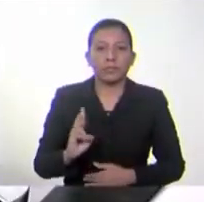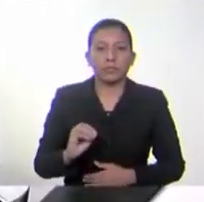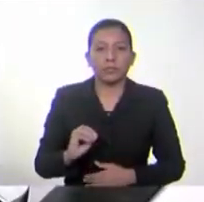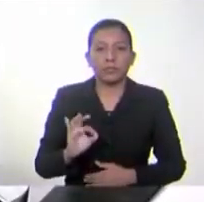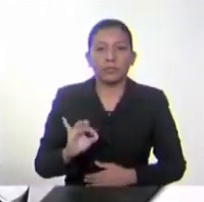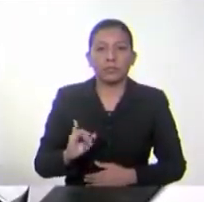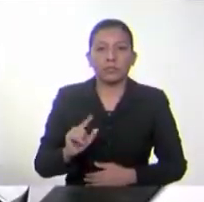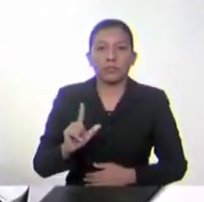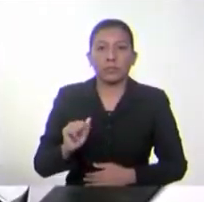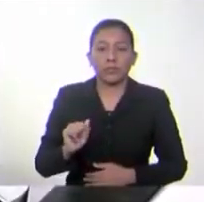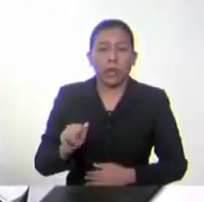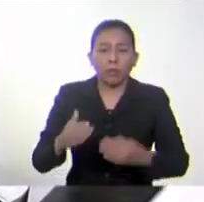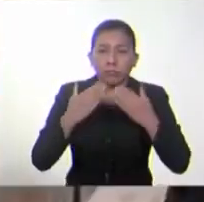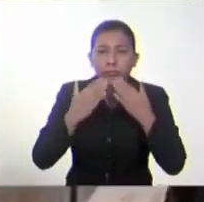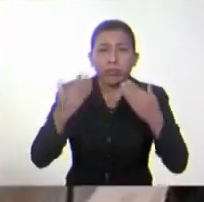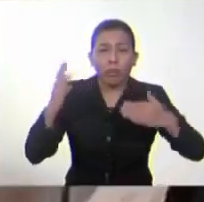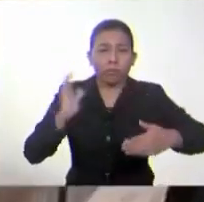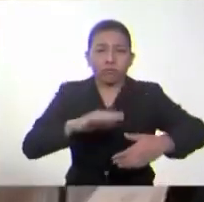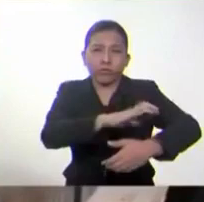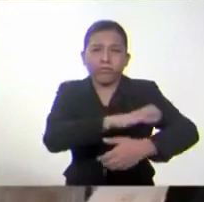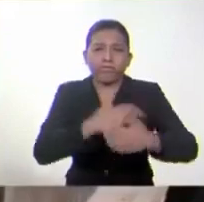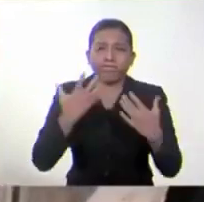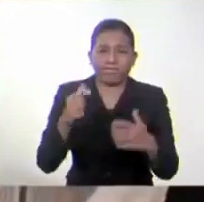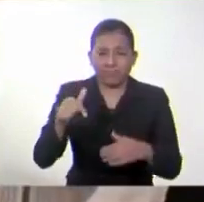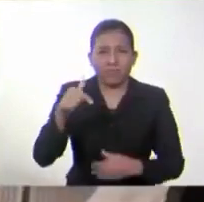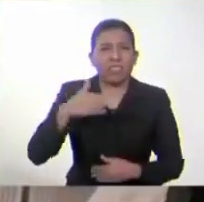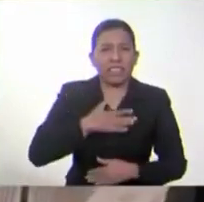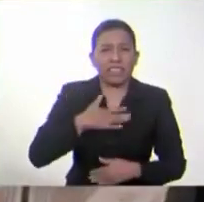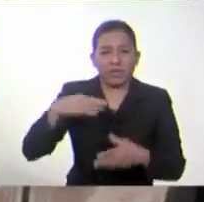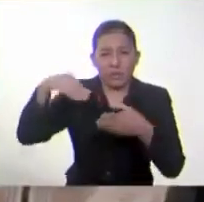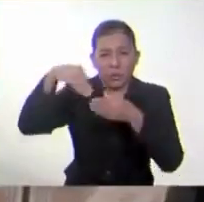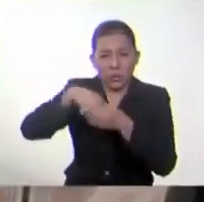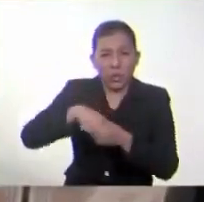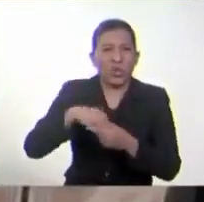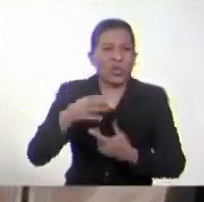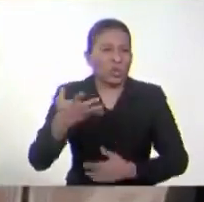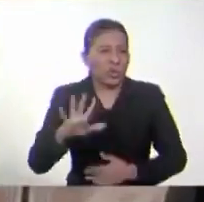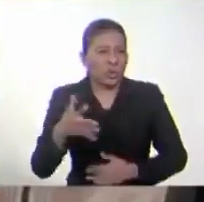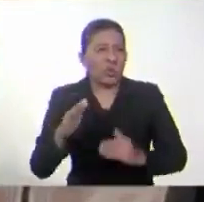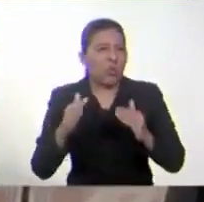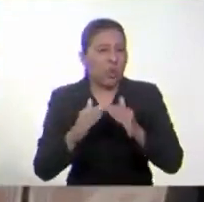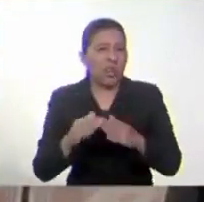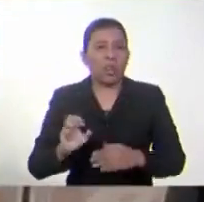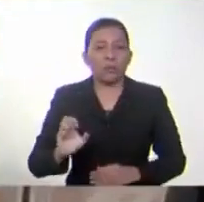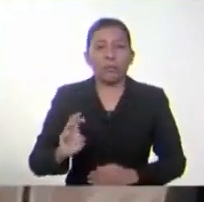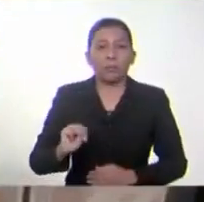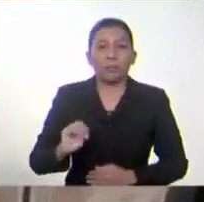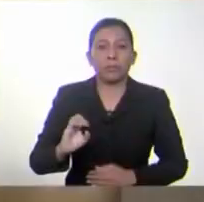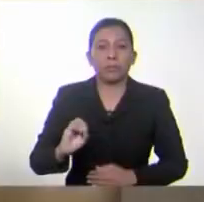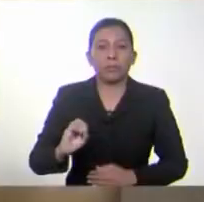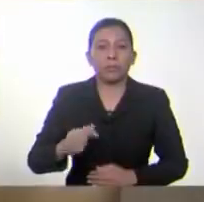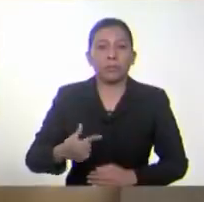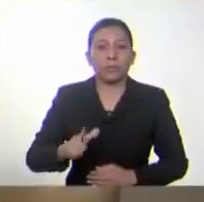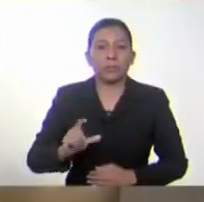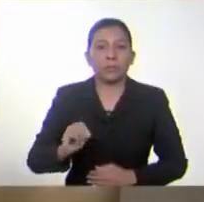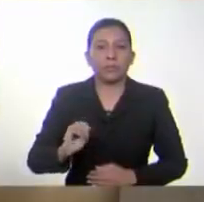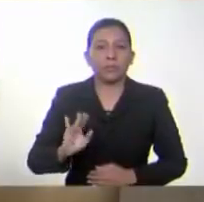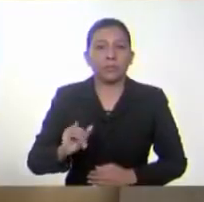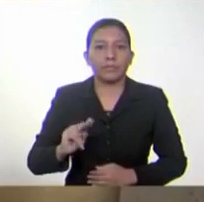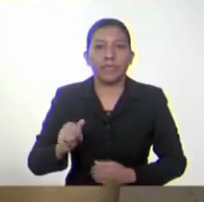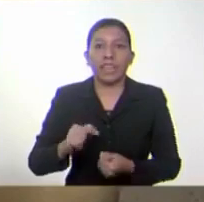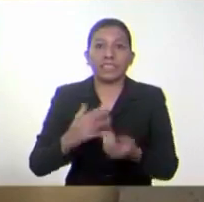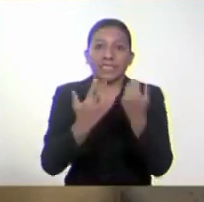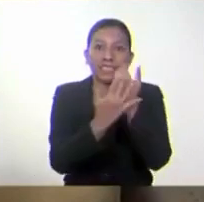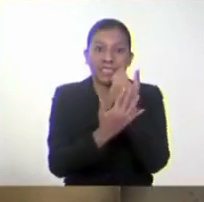abundante en el reino vegetal y su estructura química es similar a la de la hemoglobina de la sangre, solo que en lugar